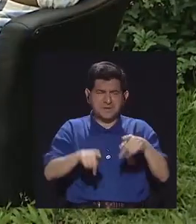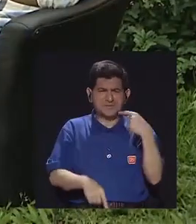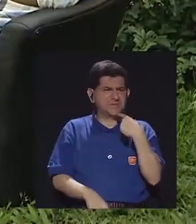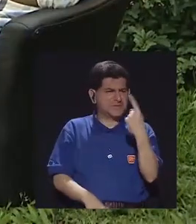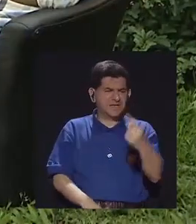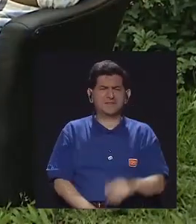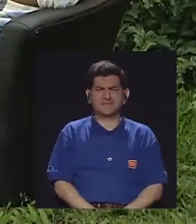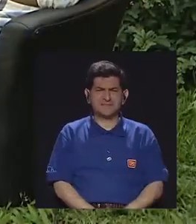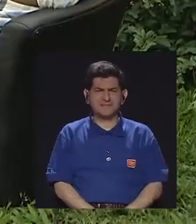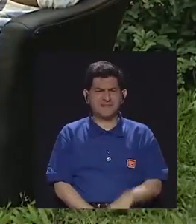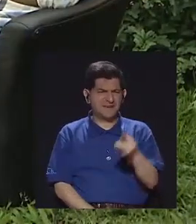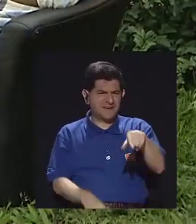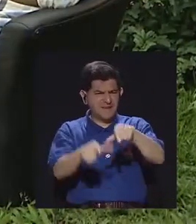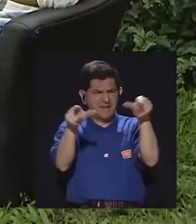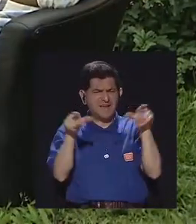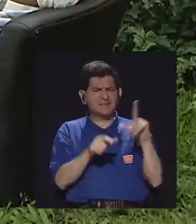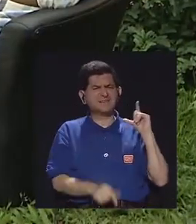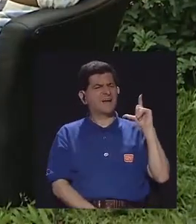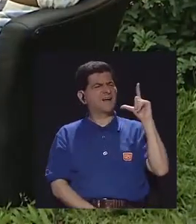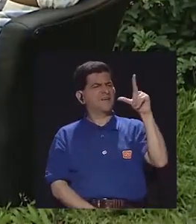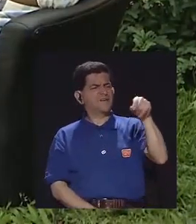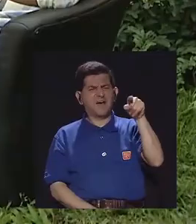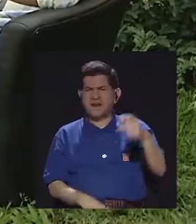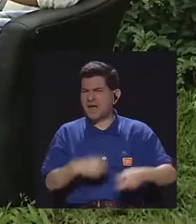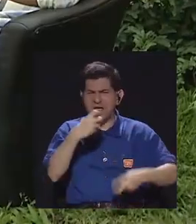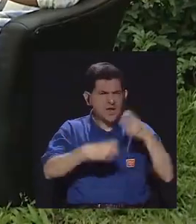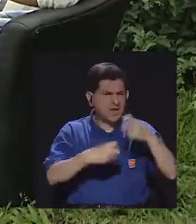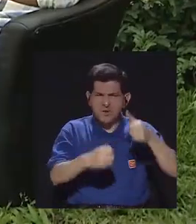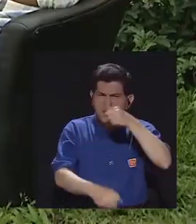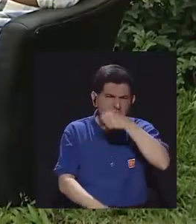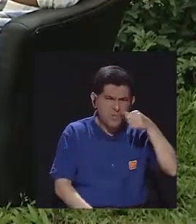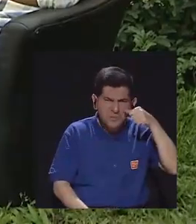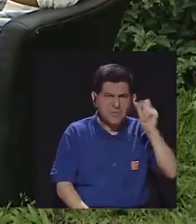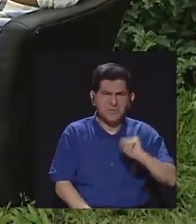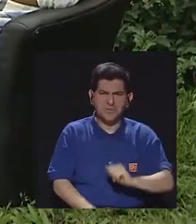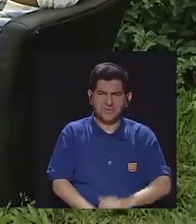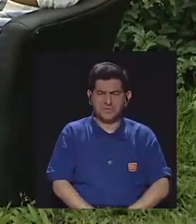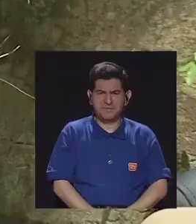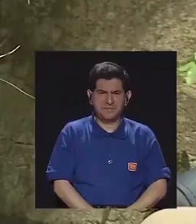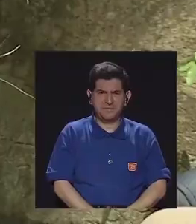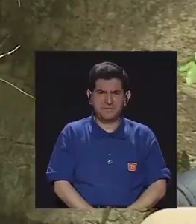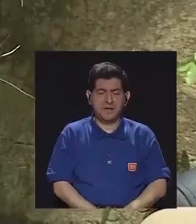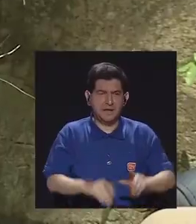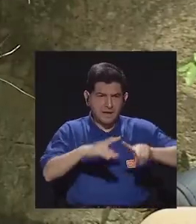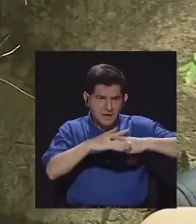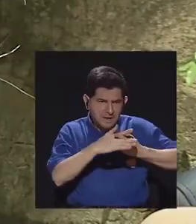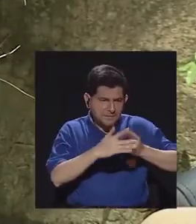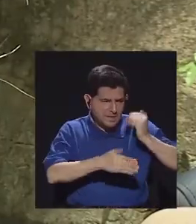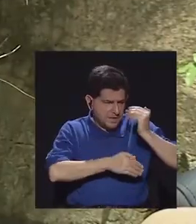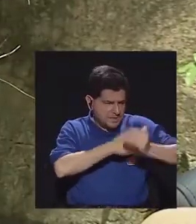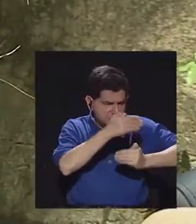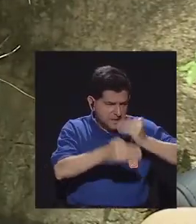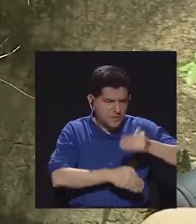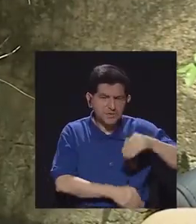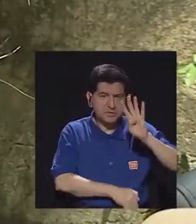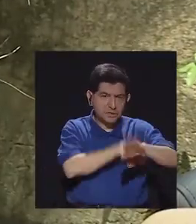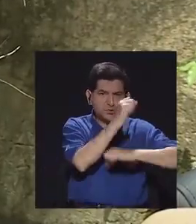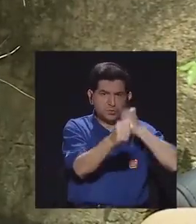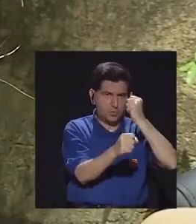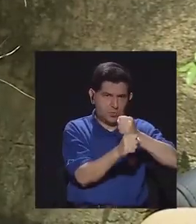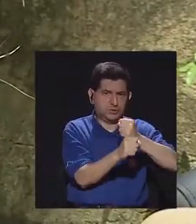gente puede decir, bueno, es un lugar rural, ahí no debe haber tanta droga, ¿verdad? Entonces, empezamos un proceso desde